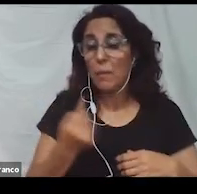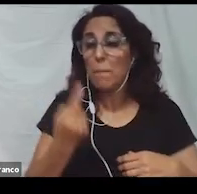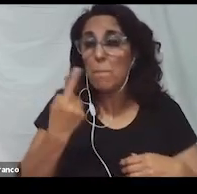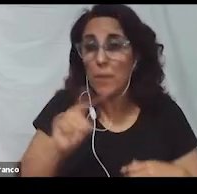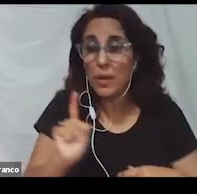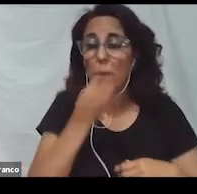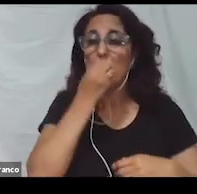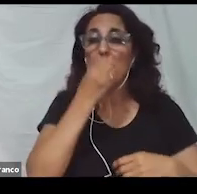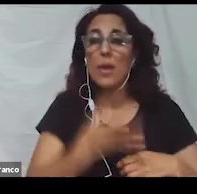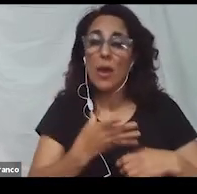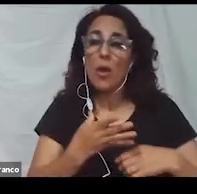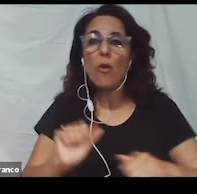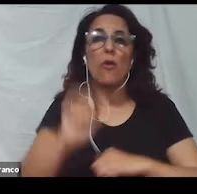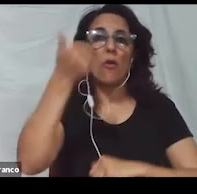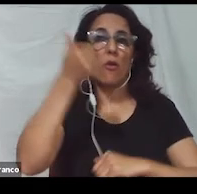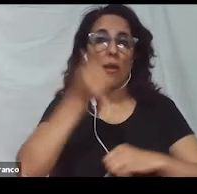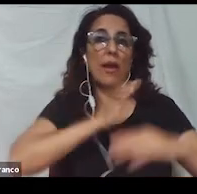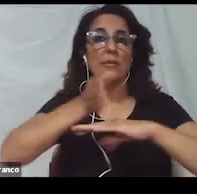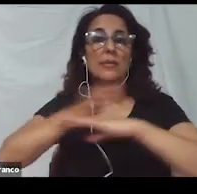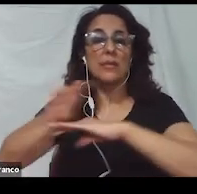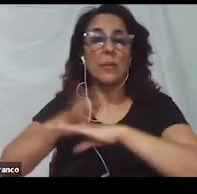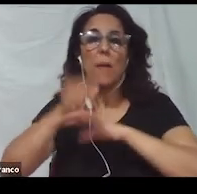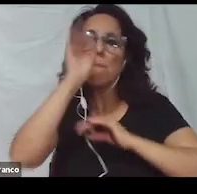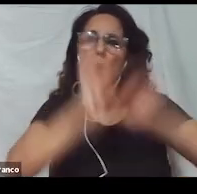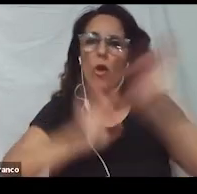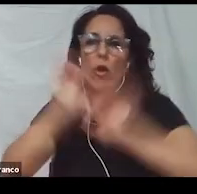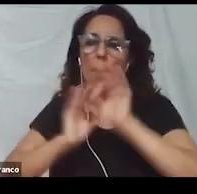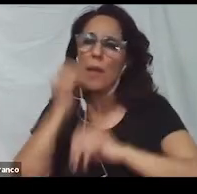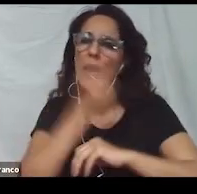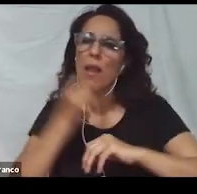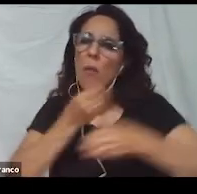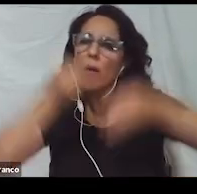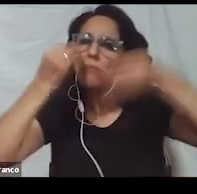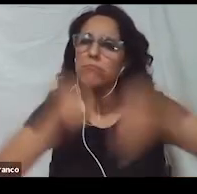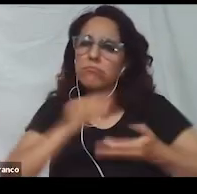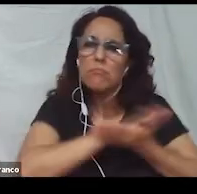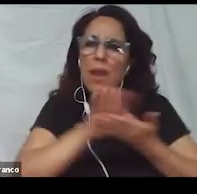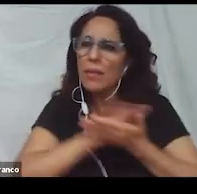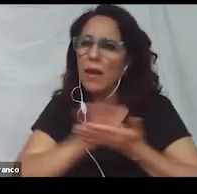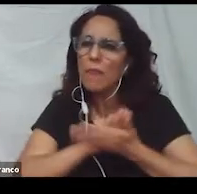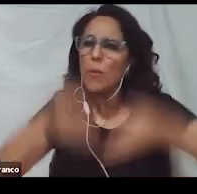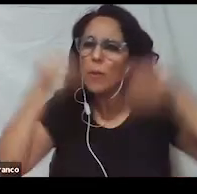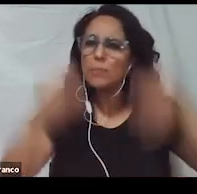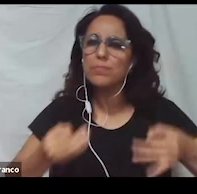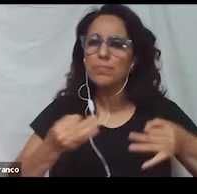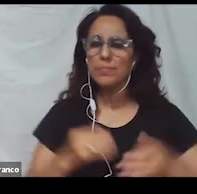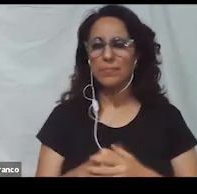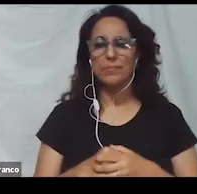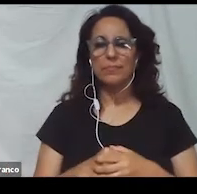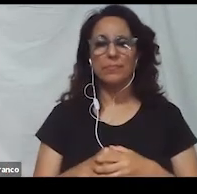mejor accesibilidad es muy probable que la logren solo si programan utilizando lenguajes nativos de cada plataforma.